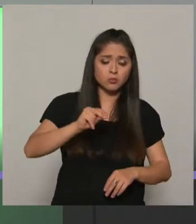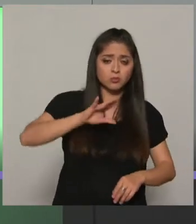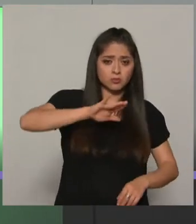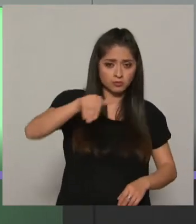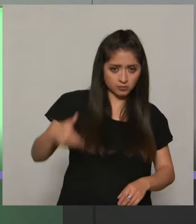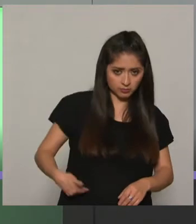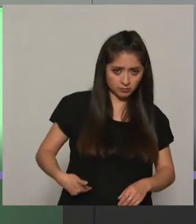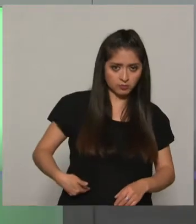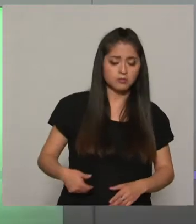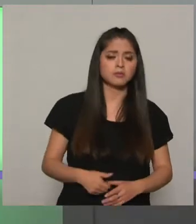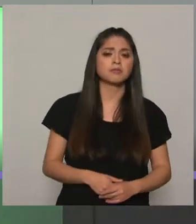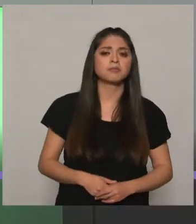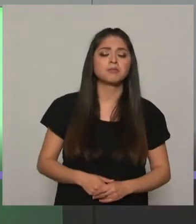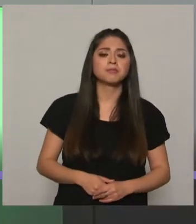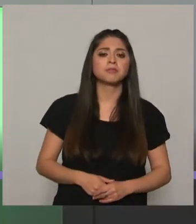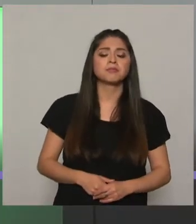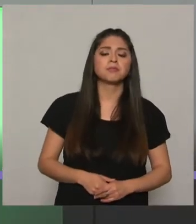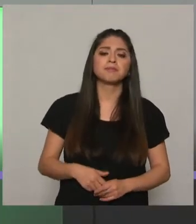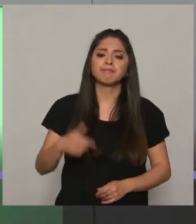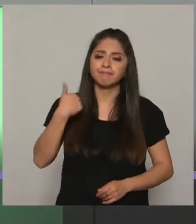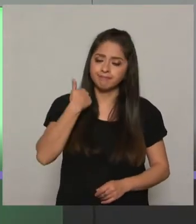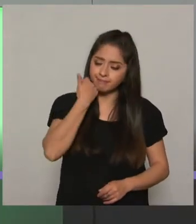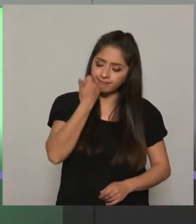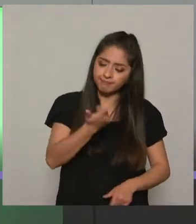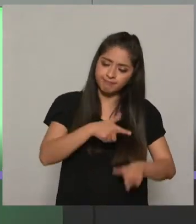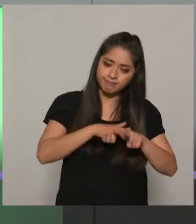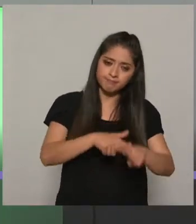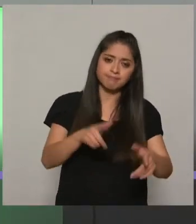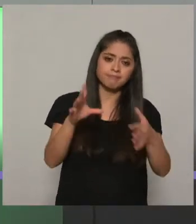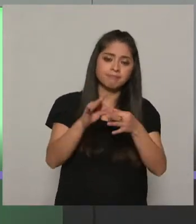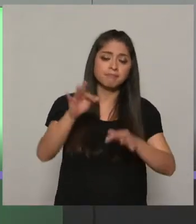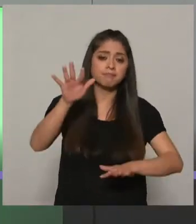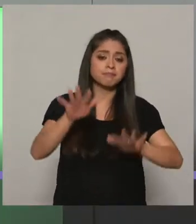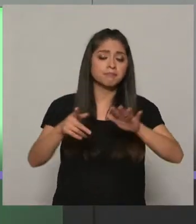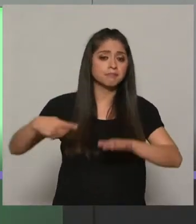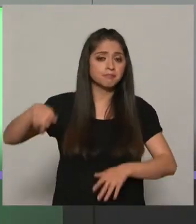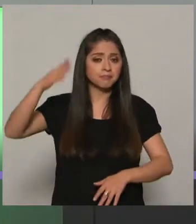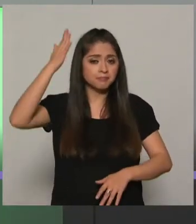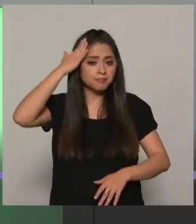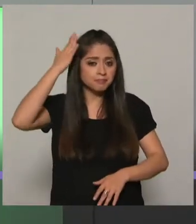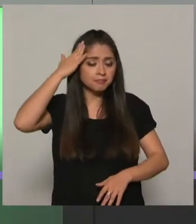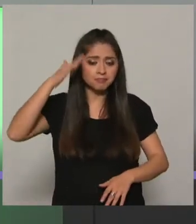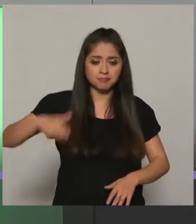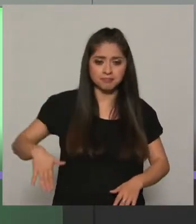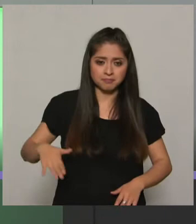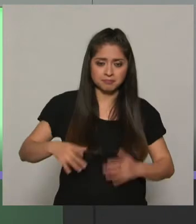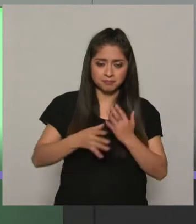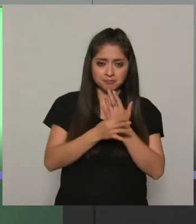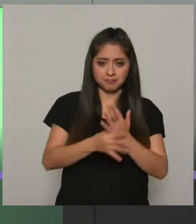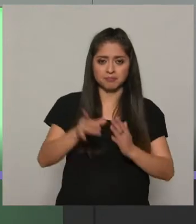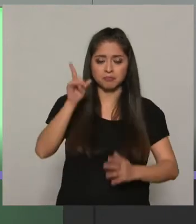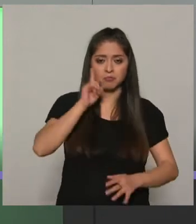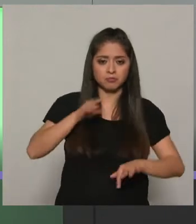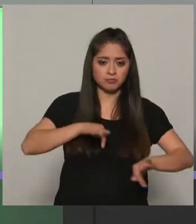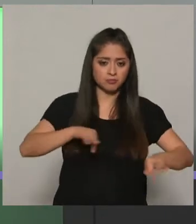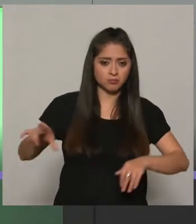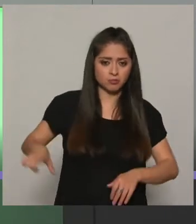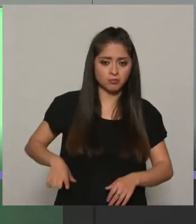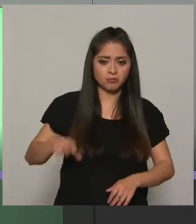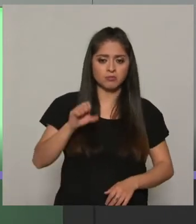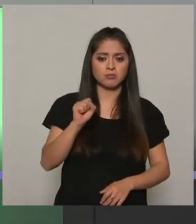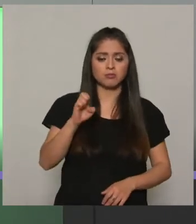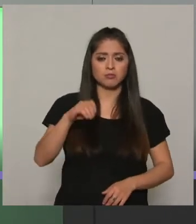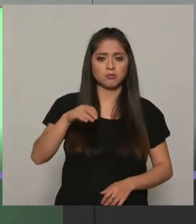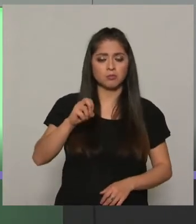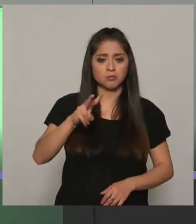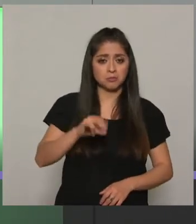yo quiero insistir, Mariana, en que sí, a veces las autoridades hacen anuncios, como hace un rato escuchábamos a la funcionaria de CEMOVI, pero pues